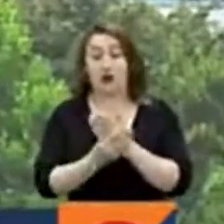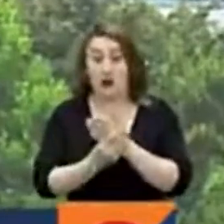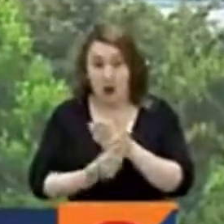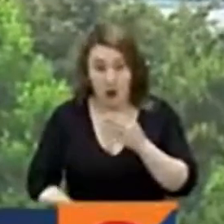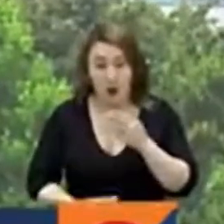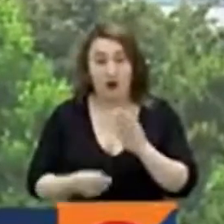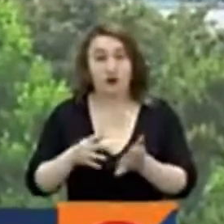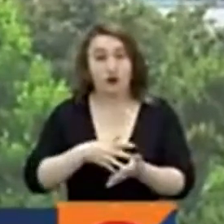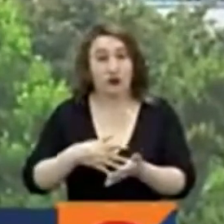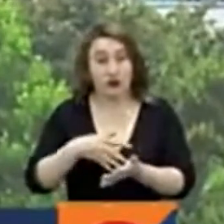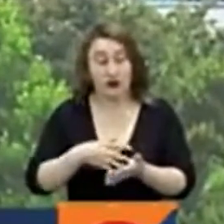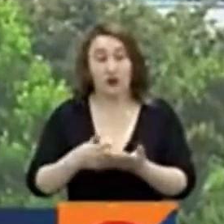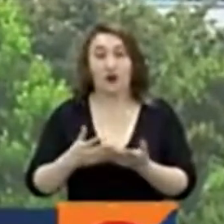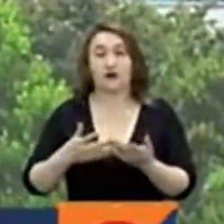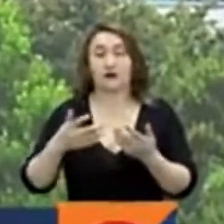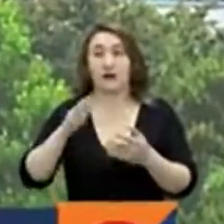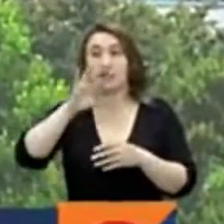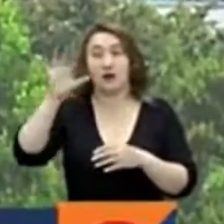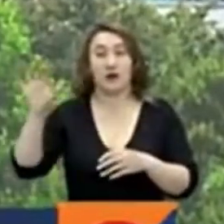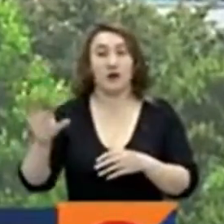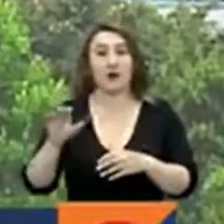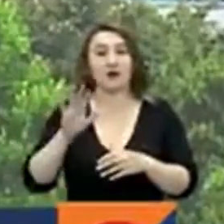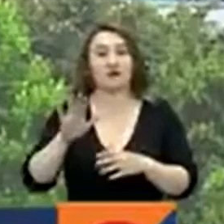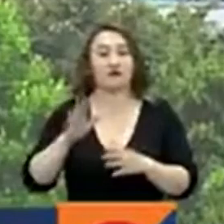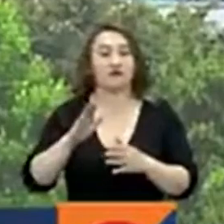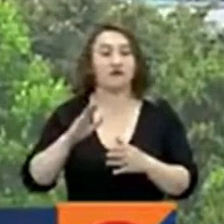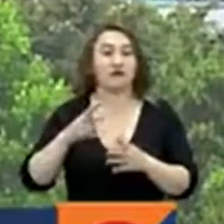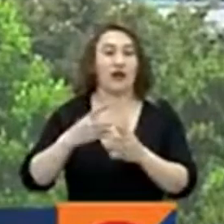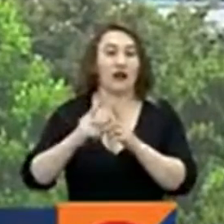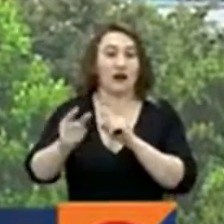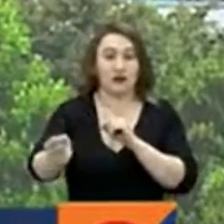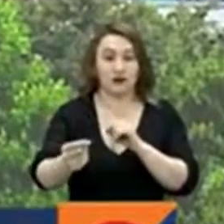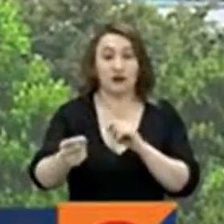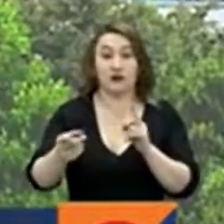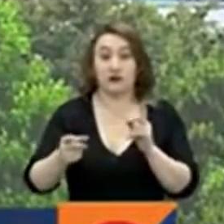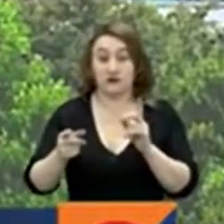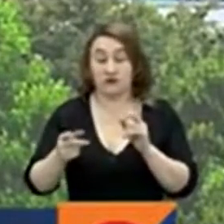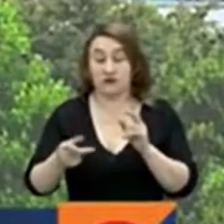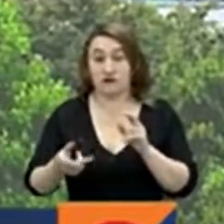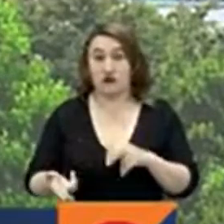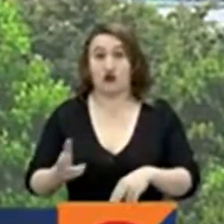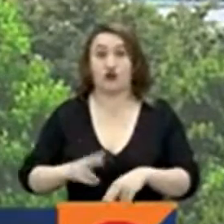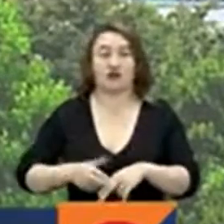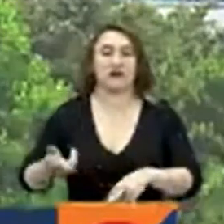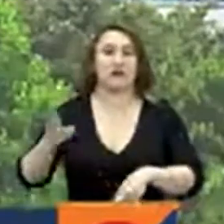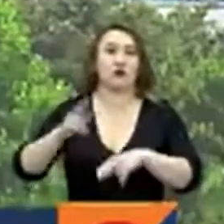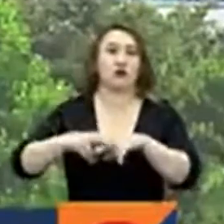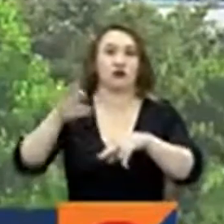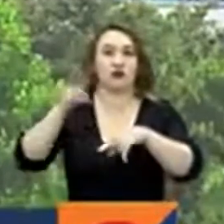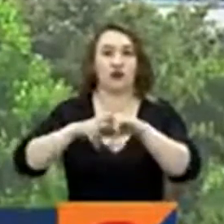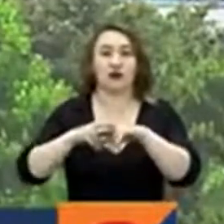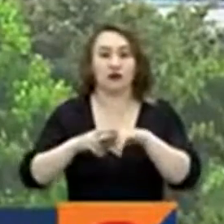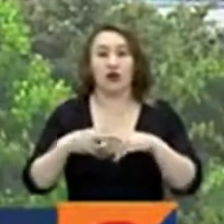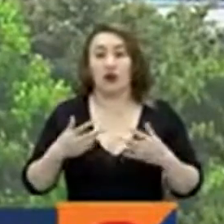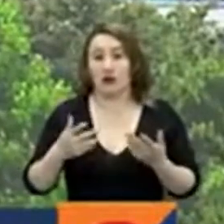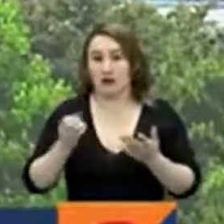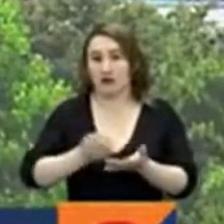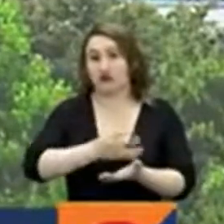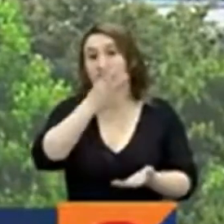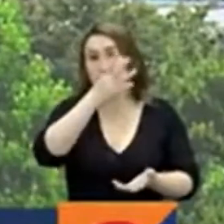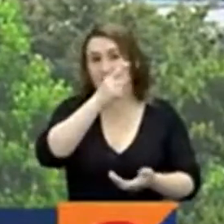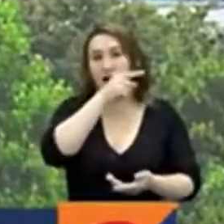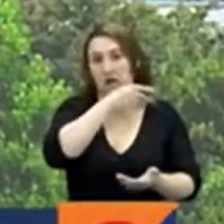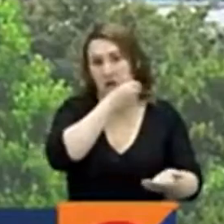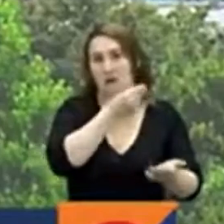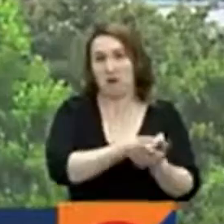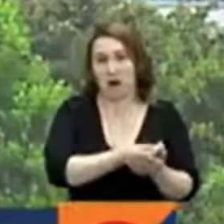más vulnerables y a las regiones más apartadas del país, y que la gran cantidad de impuestos sean pagados por las personas más ricas, por quienes tengan